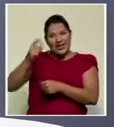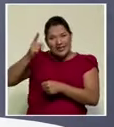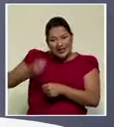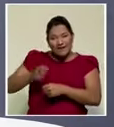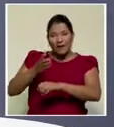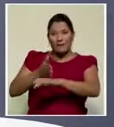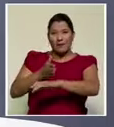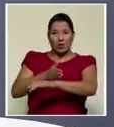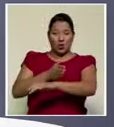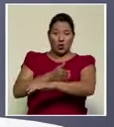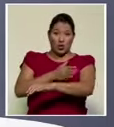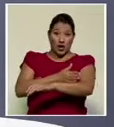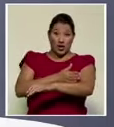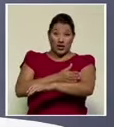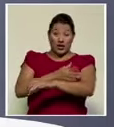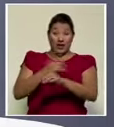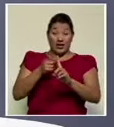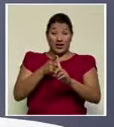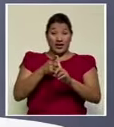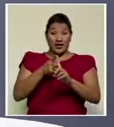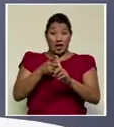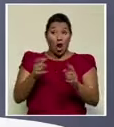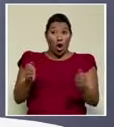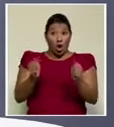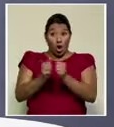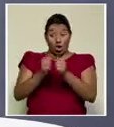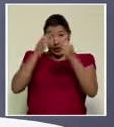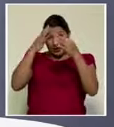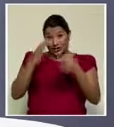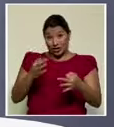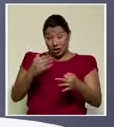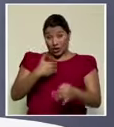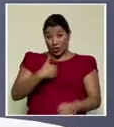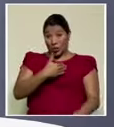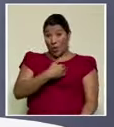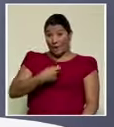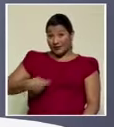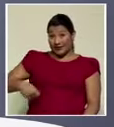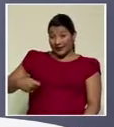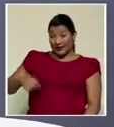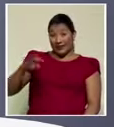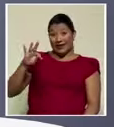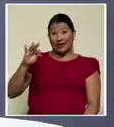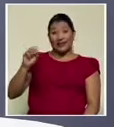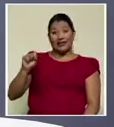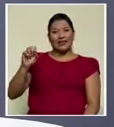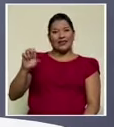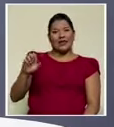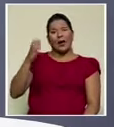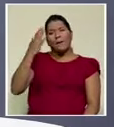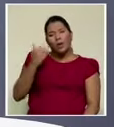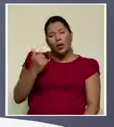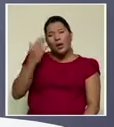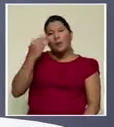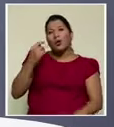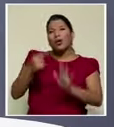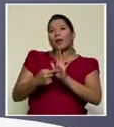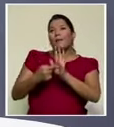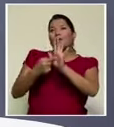fortalecida a partir de la decisión. No solamente porque refleja una